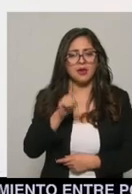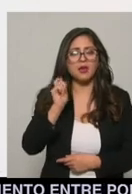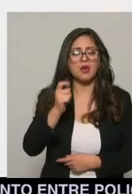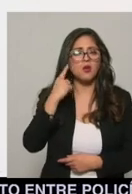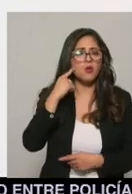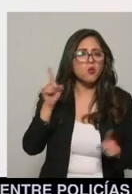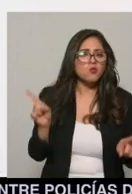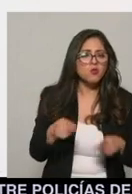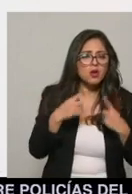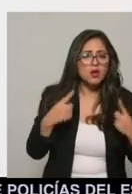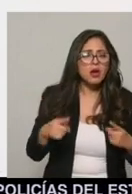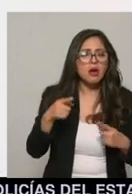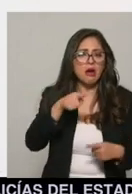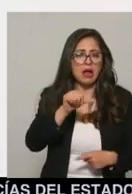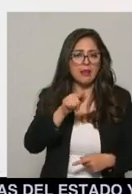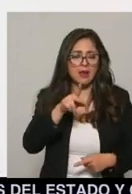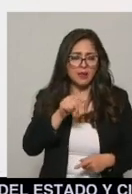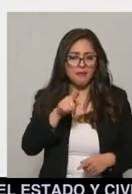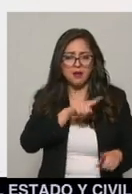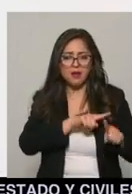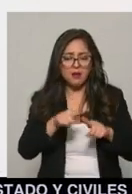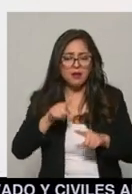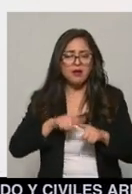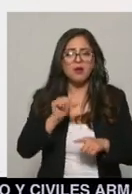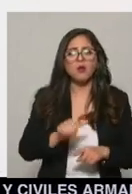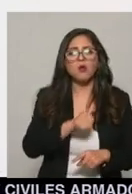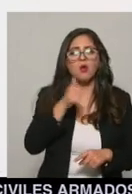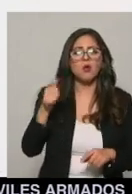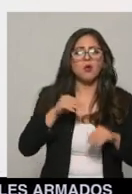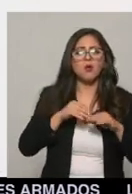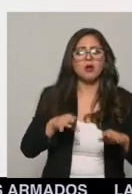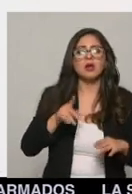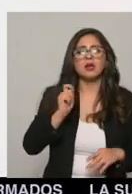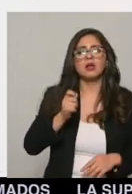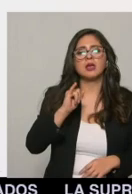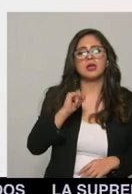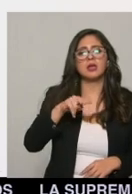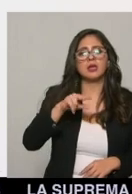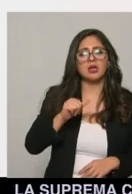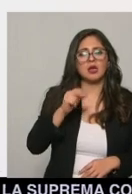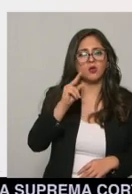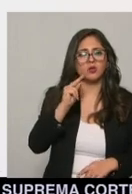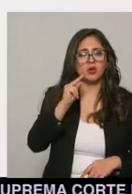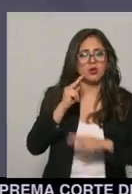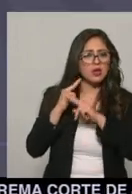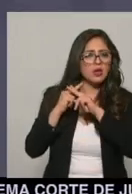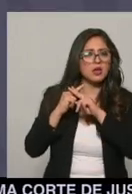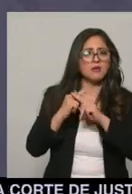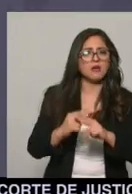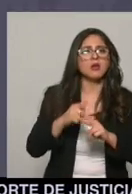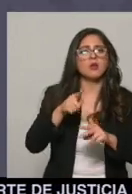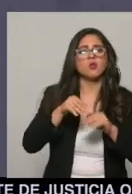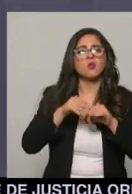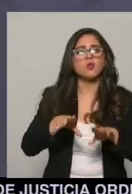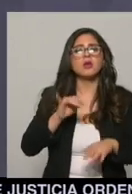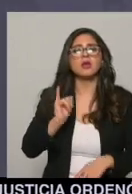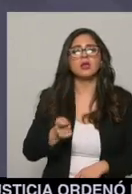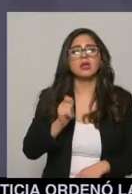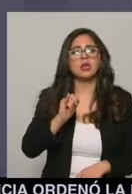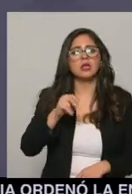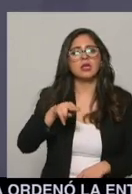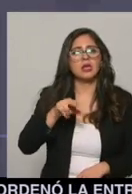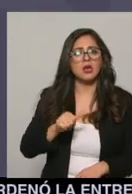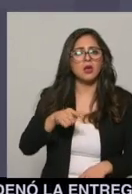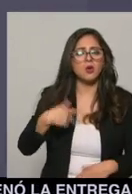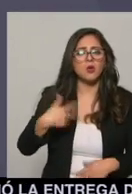underground, mexicana, y un especial que se llama INA 80 Aniversario. Es una serie que es INA en voz de los